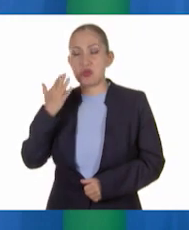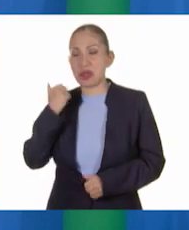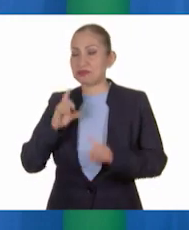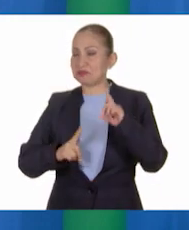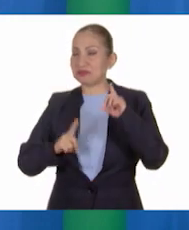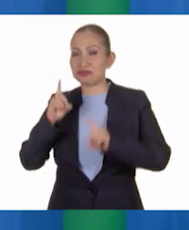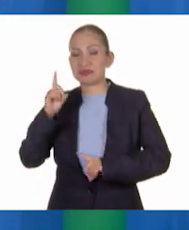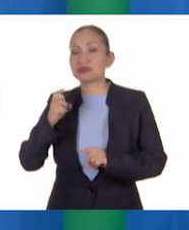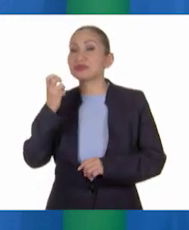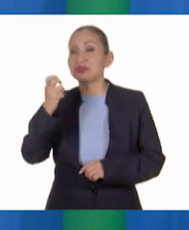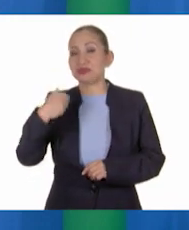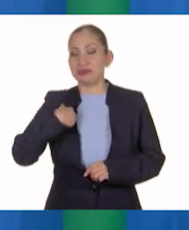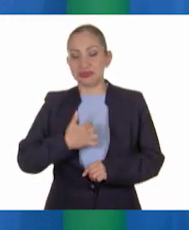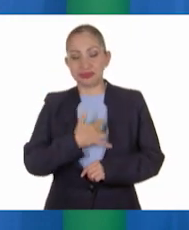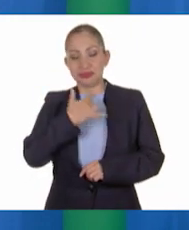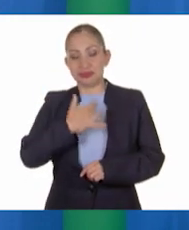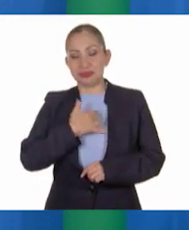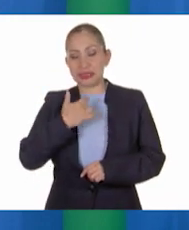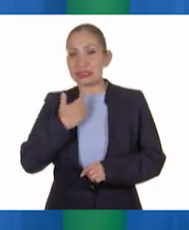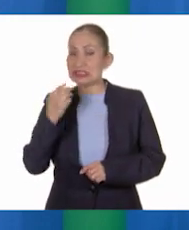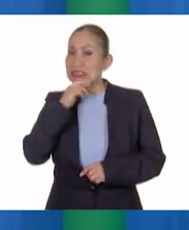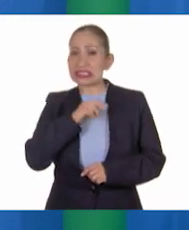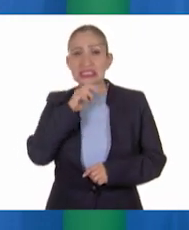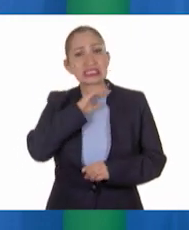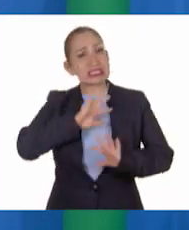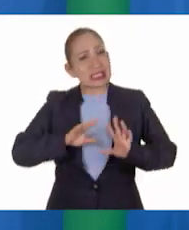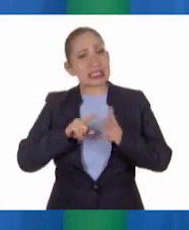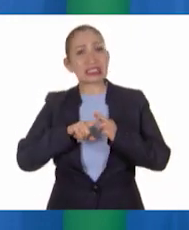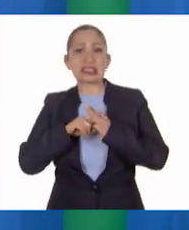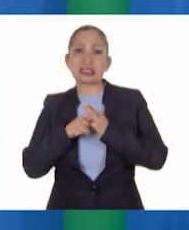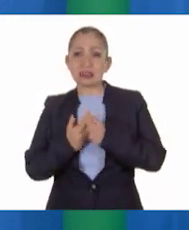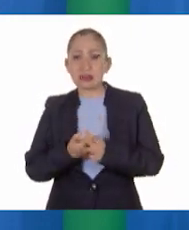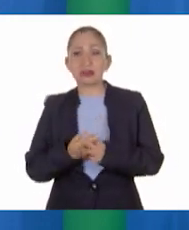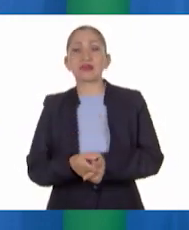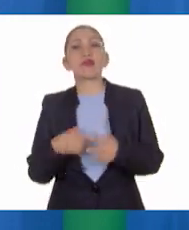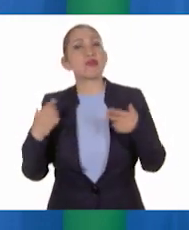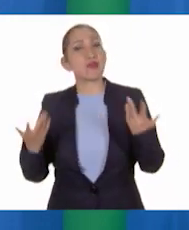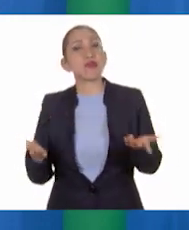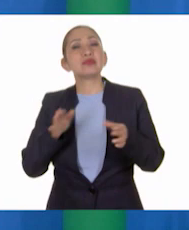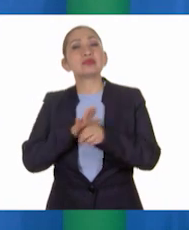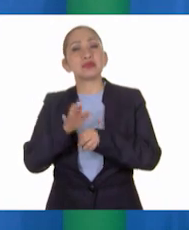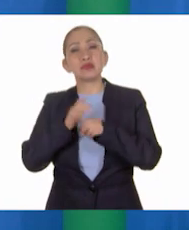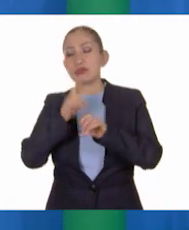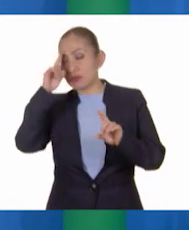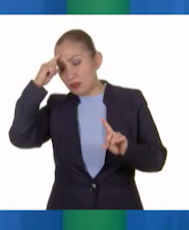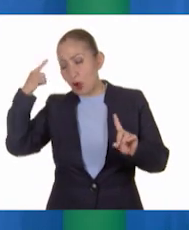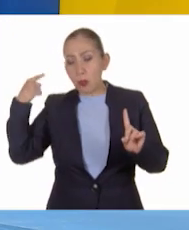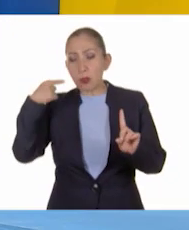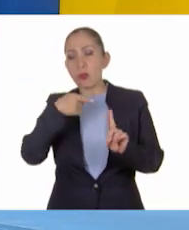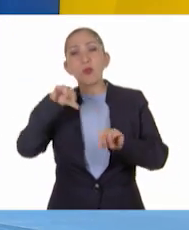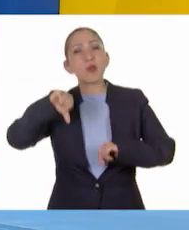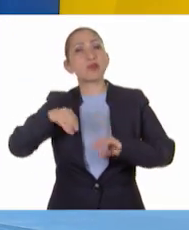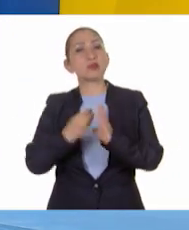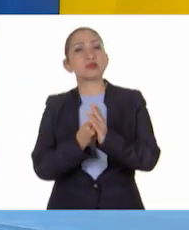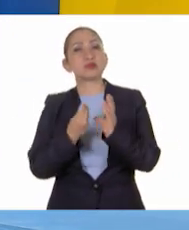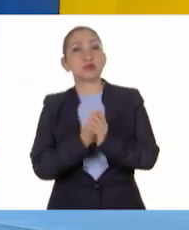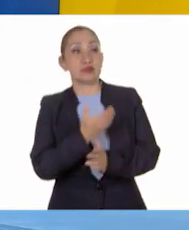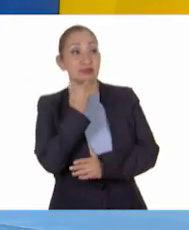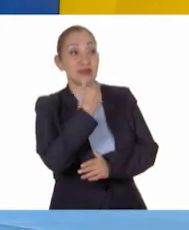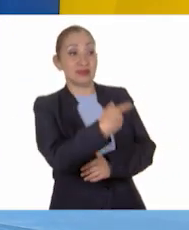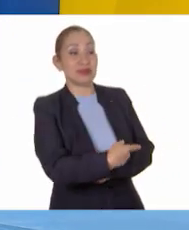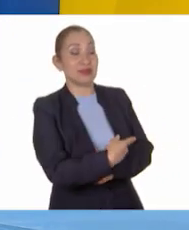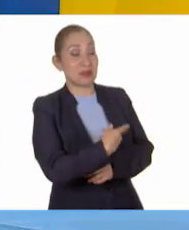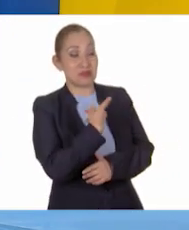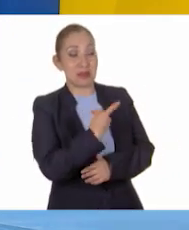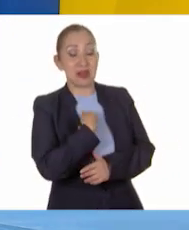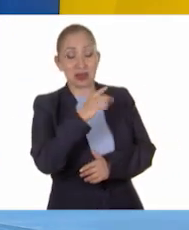duda. Por eso me siento más impaciente aún ya por iniciar. Y a todo esto, ¿cuál es el propósito de esta sesión? Qué bueno que me lo